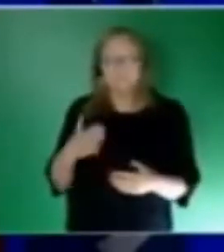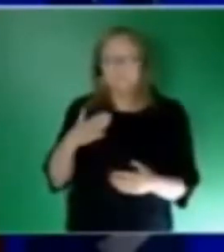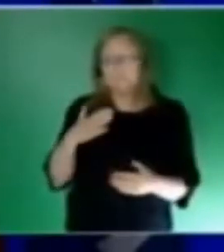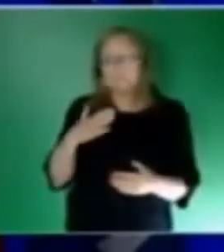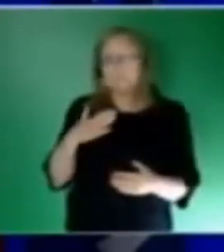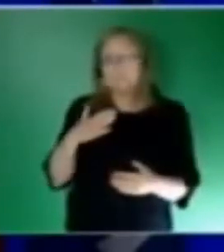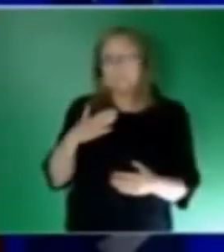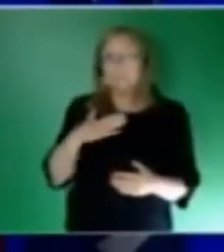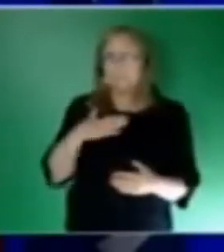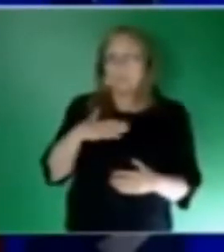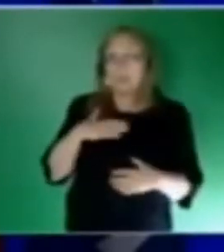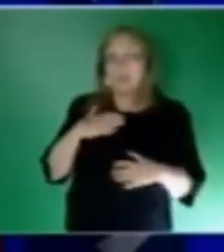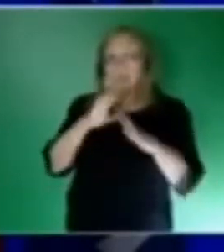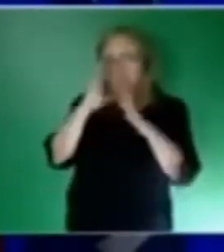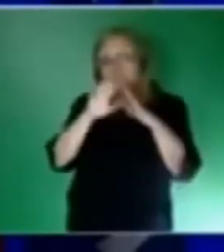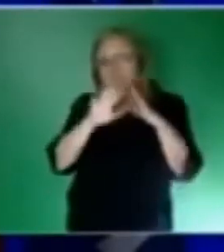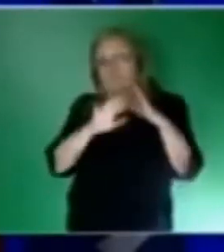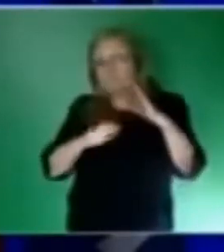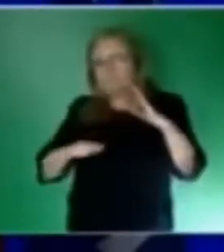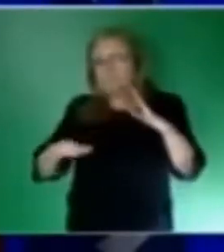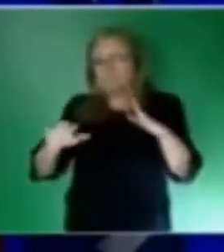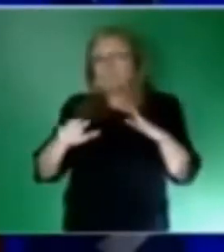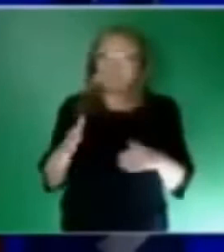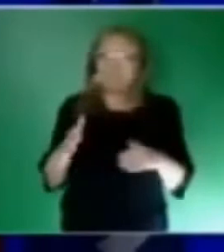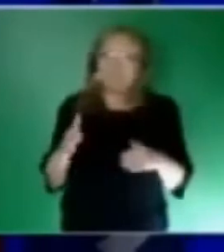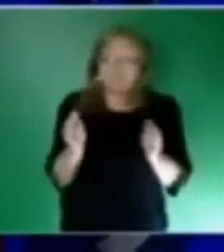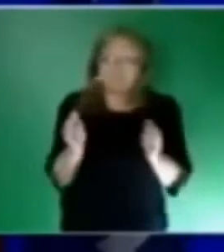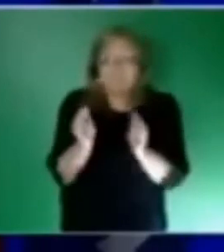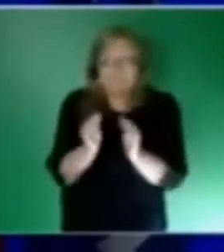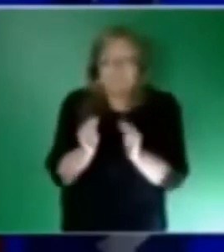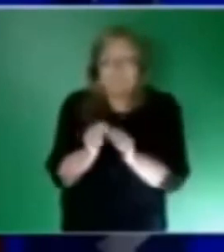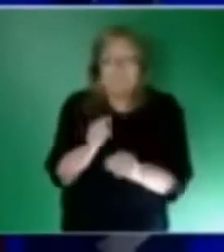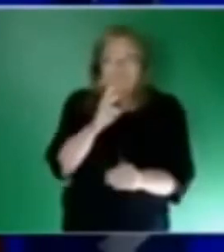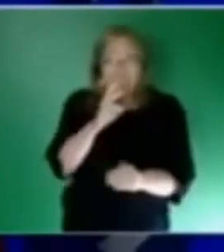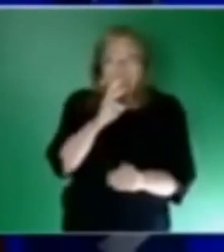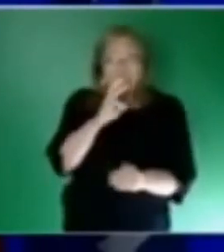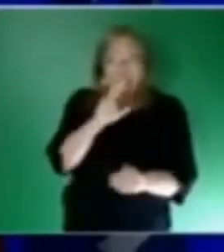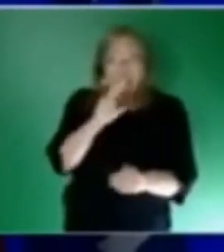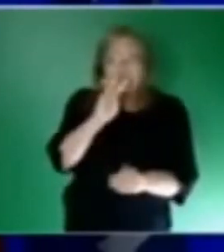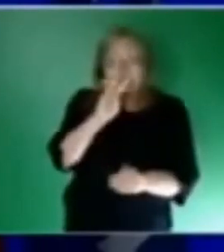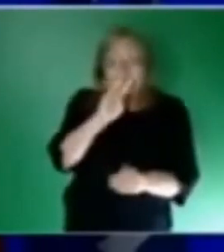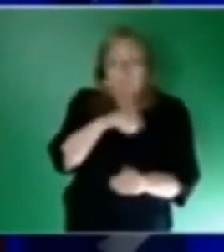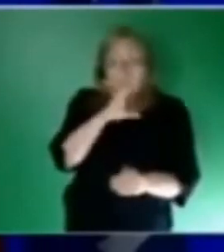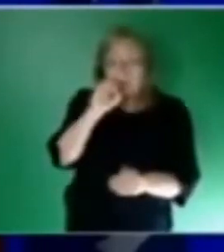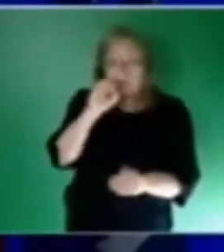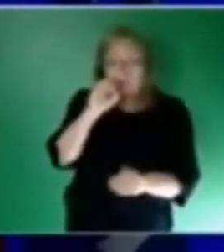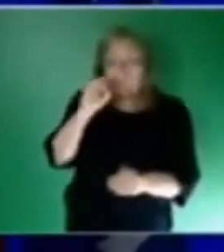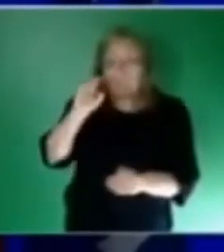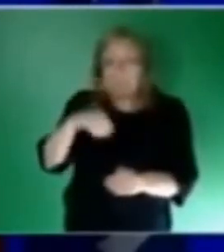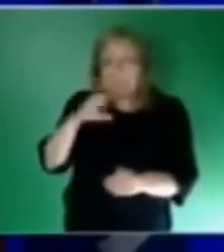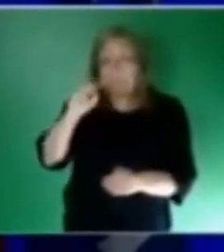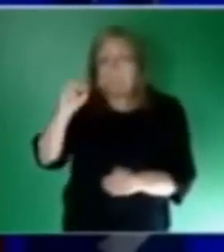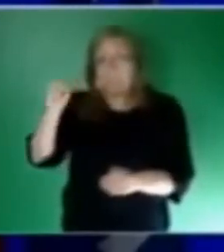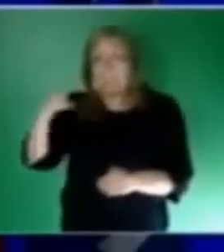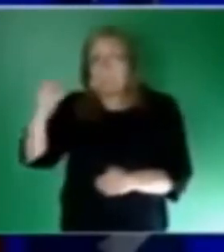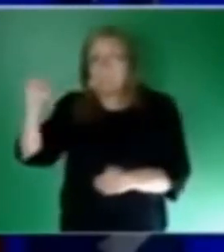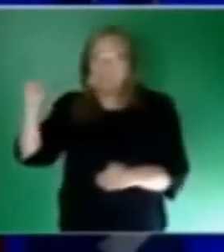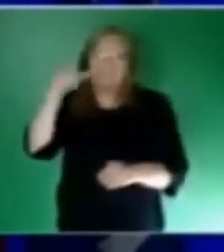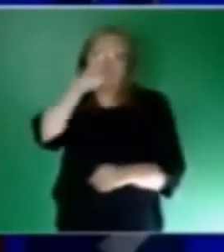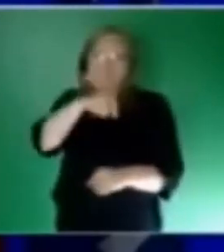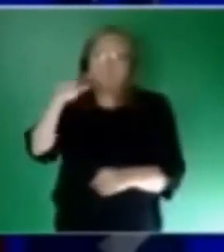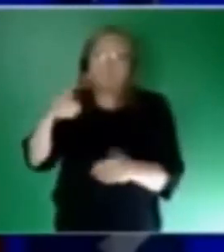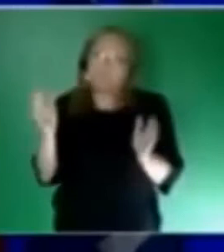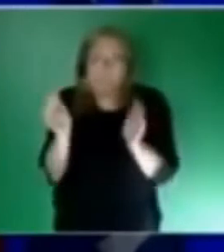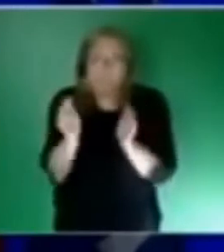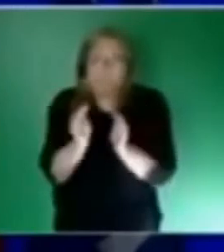habitantes un poco más 3 millones del cielo pero hay unos 3 millones de vacas de las mejores